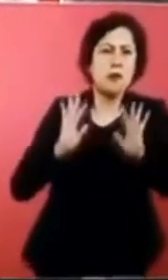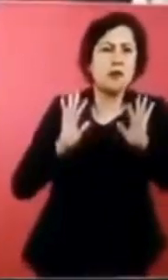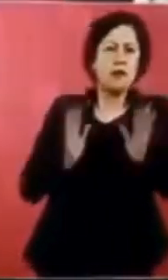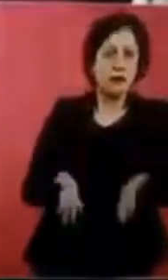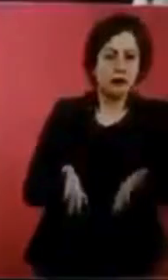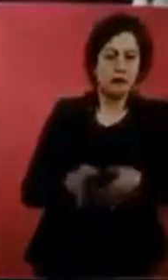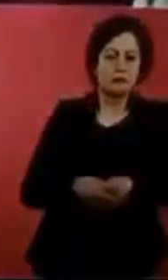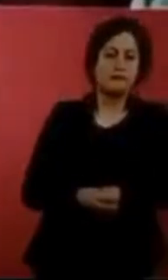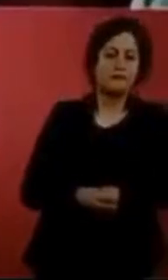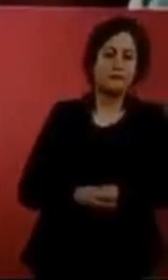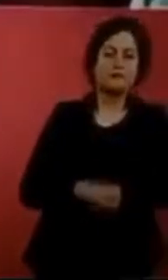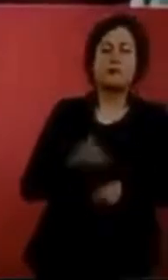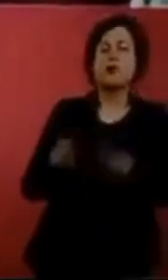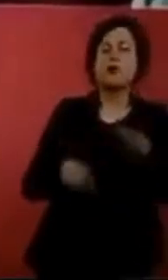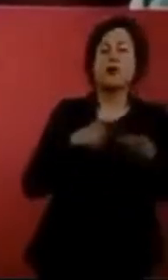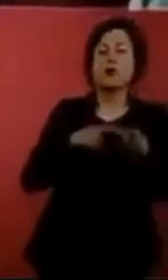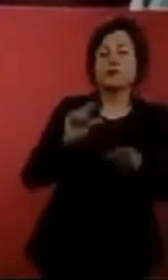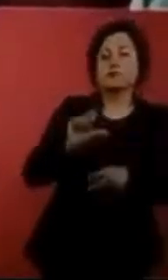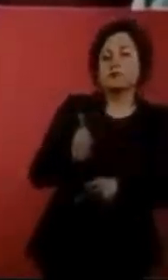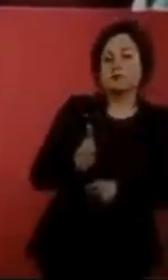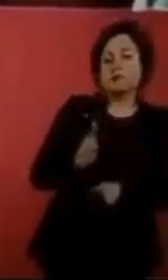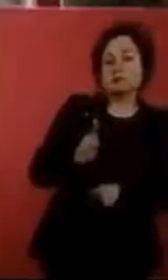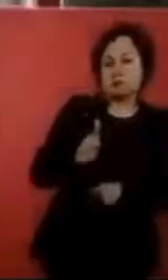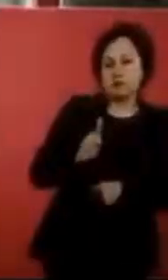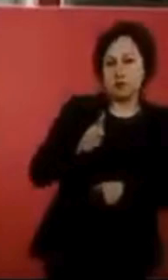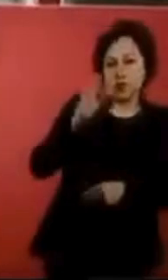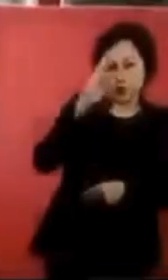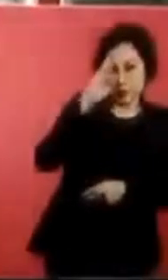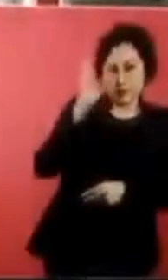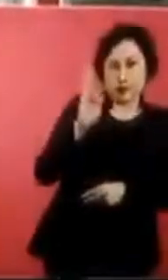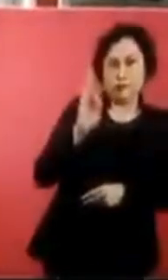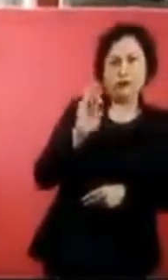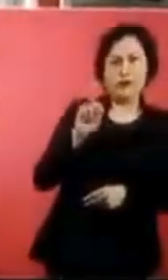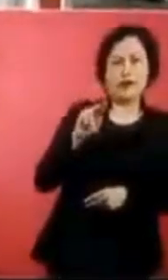e el señor Fernández del